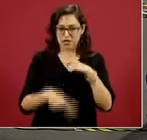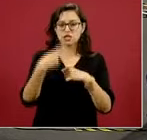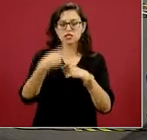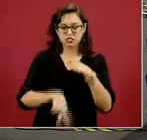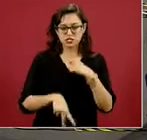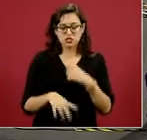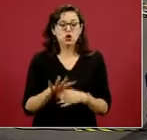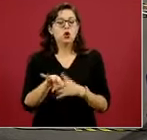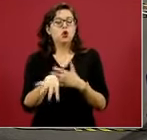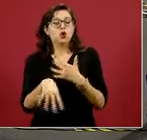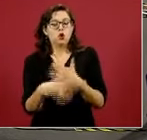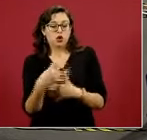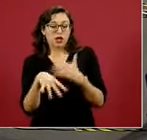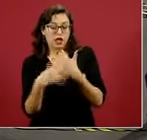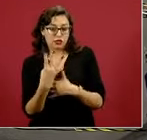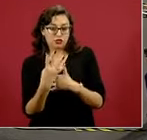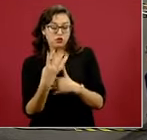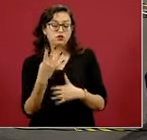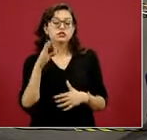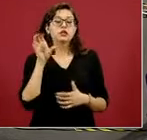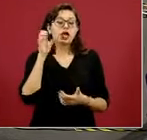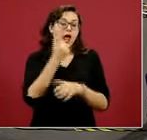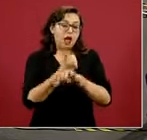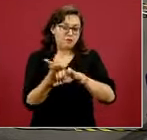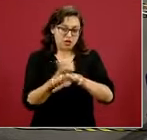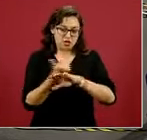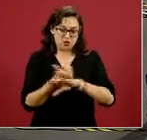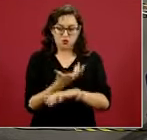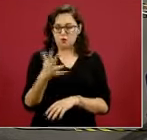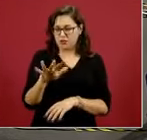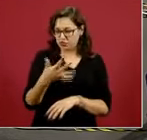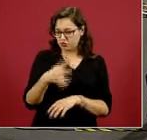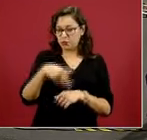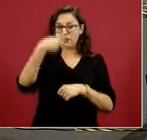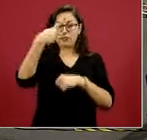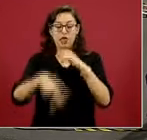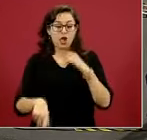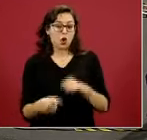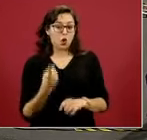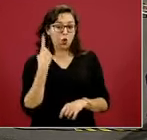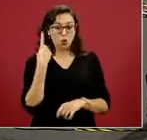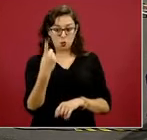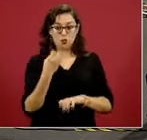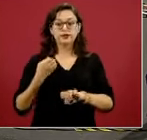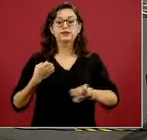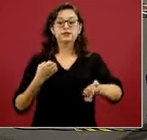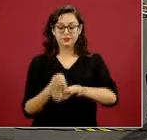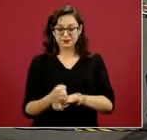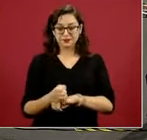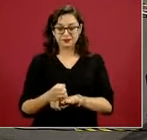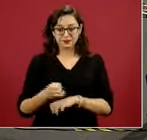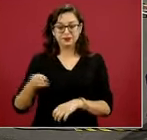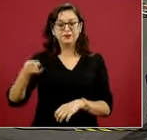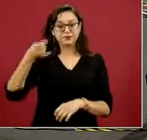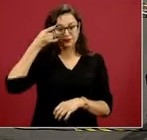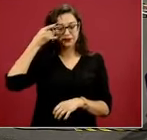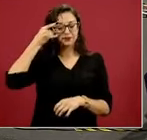entidades en riesgo medio, en amarillo, y una entidad que es Campeche se mantuvo en color